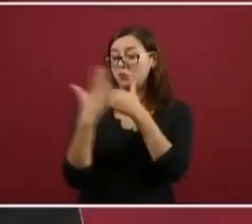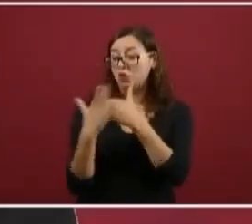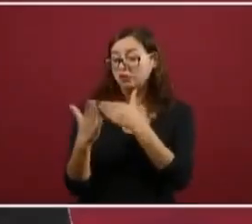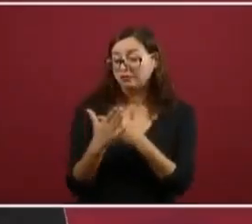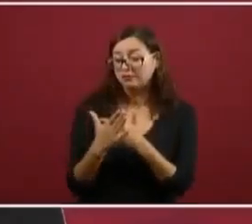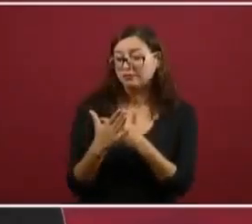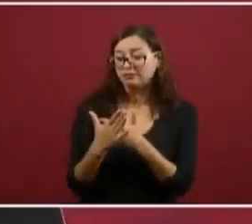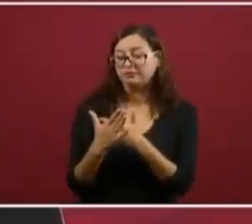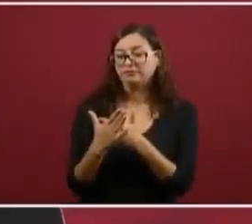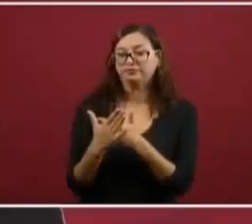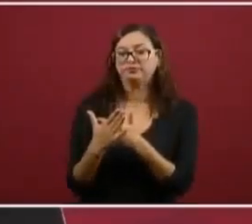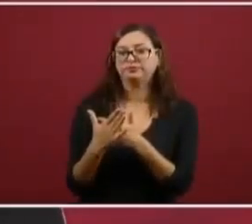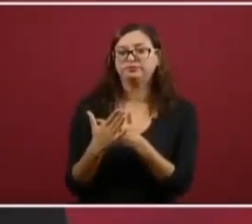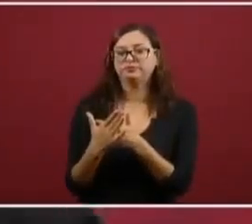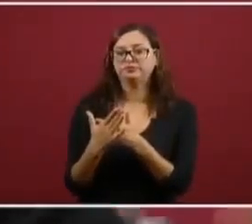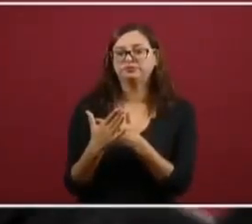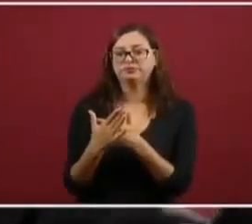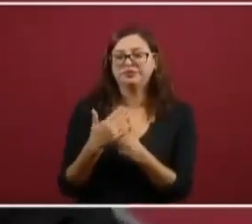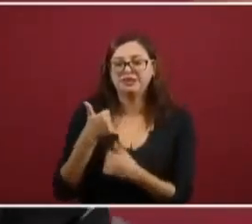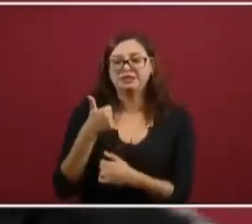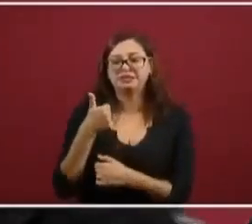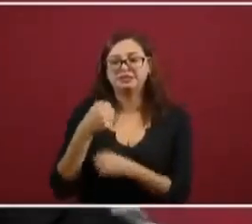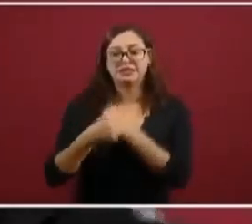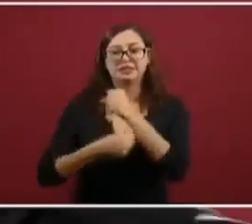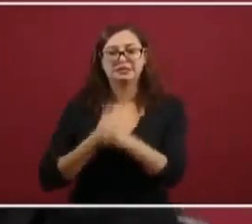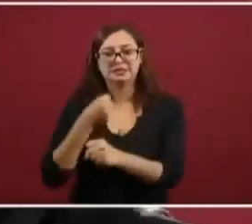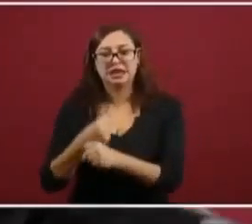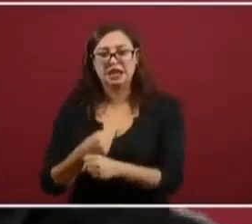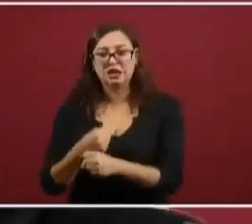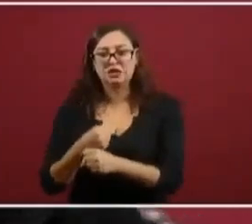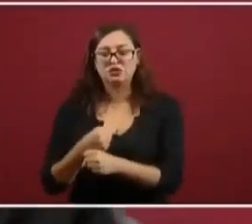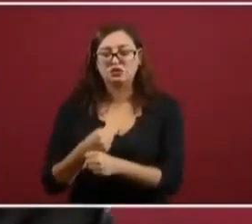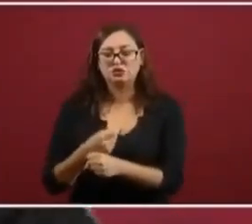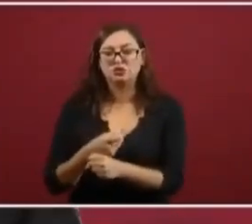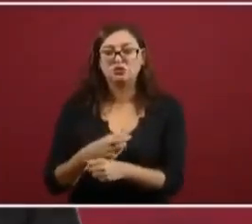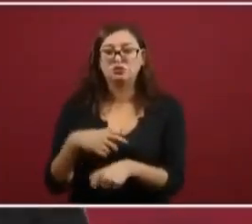de que regrese el conservadurismo